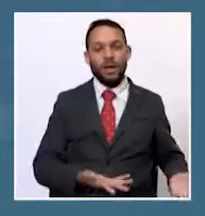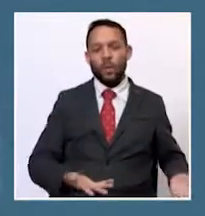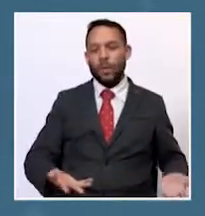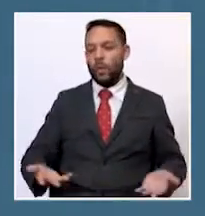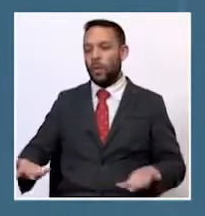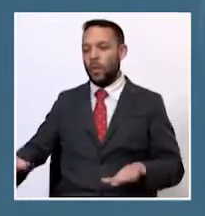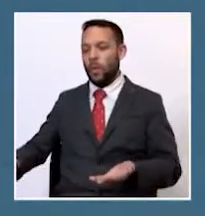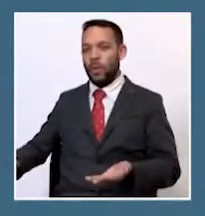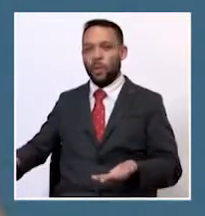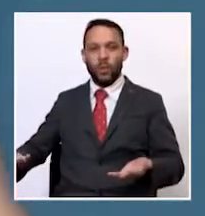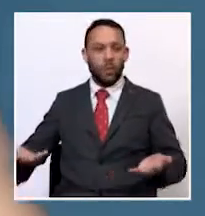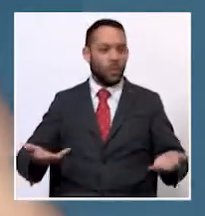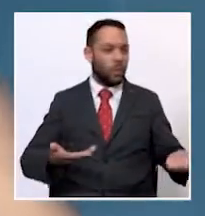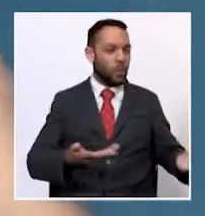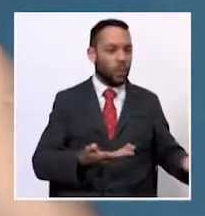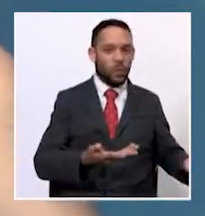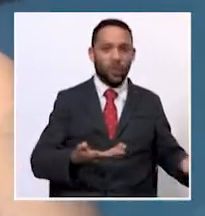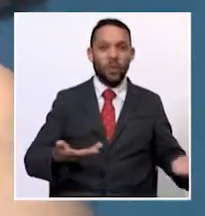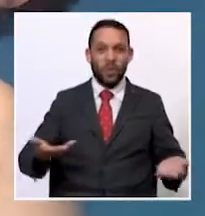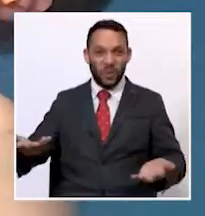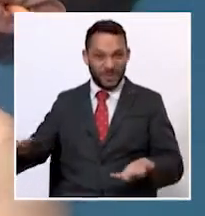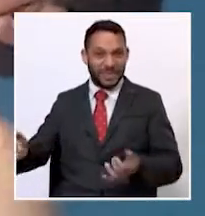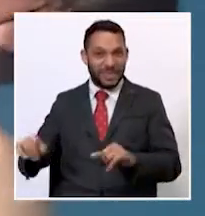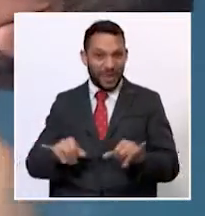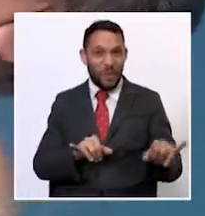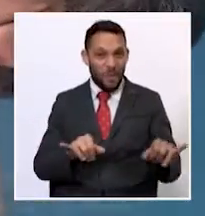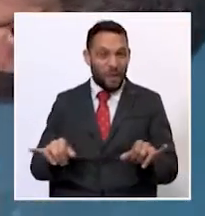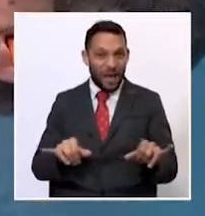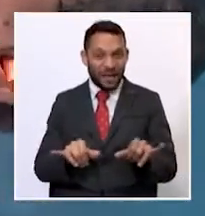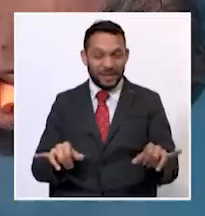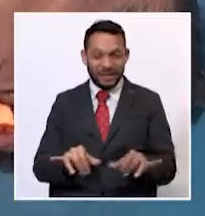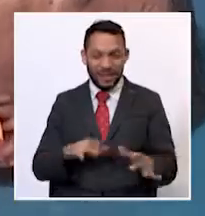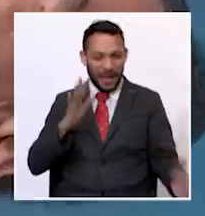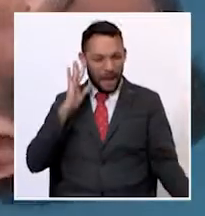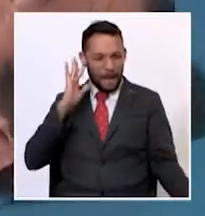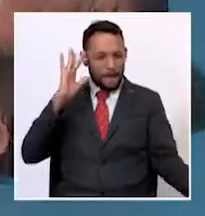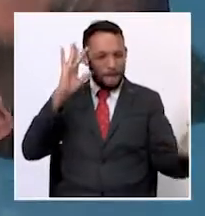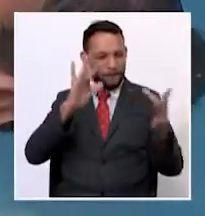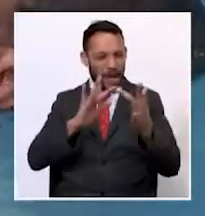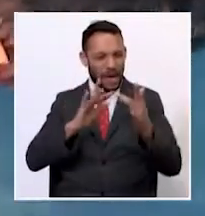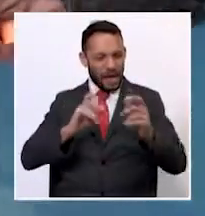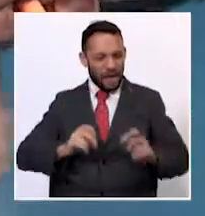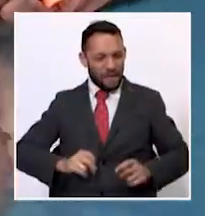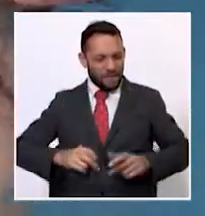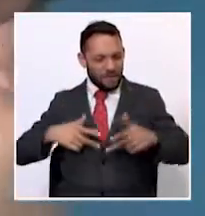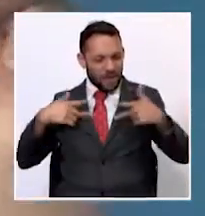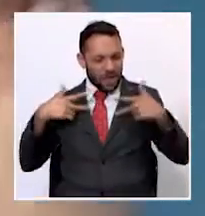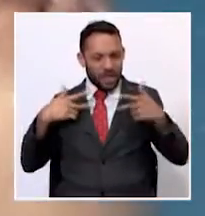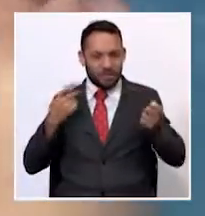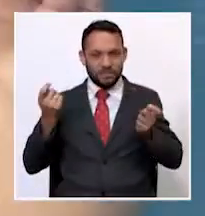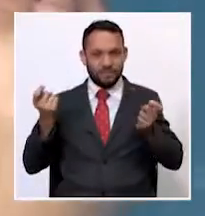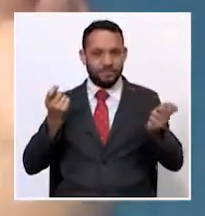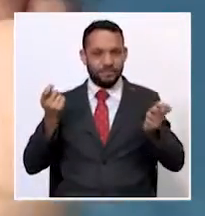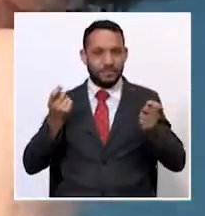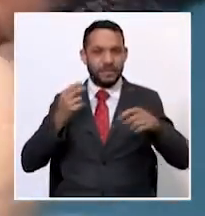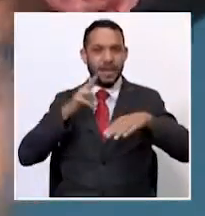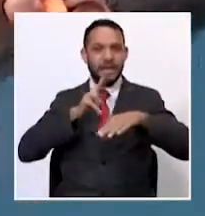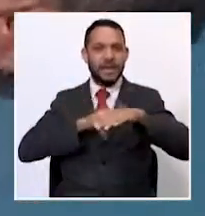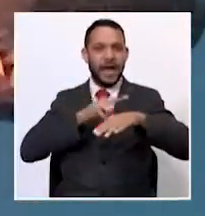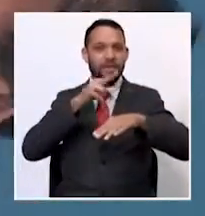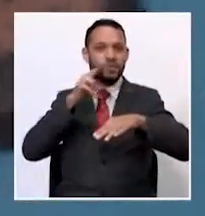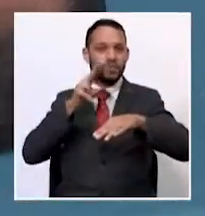realmente lleva al paciente a un proceso de conexión con la vida, con la naturaleza, con